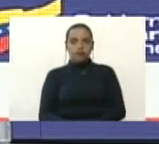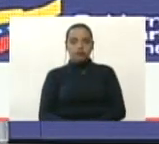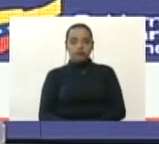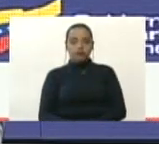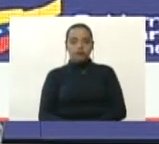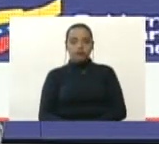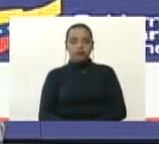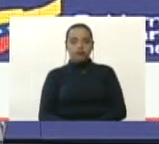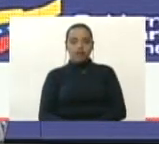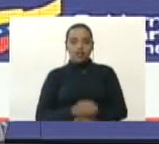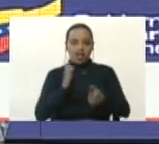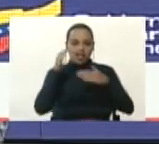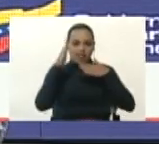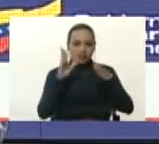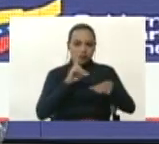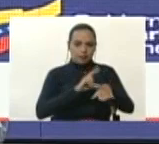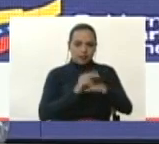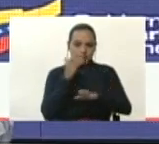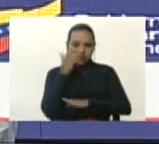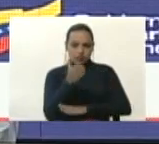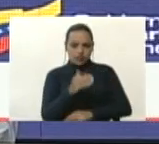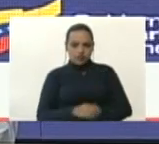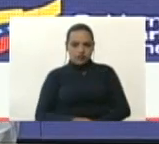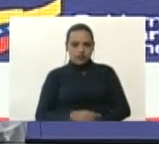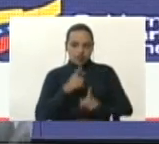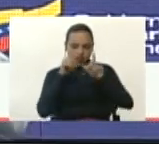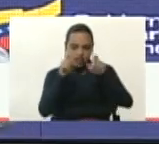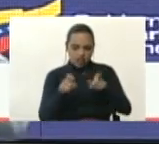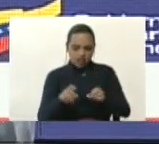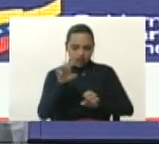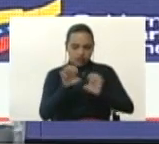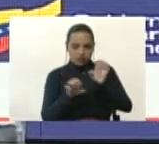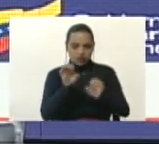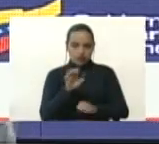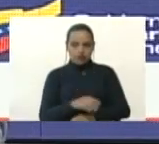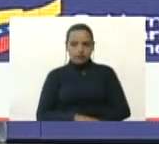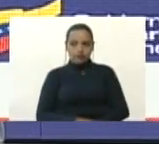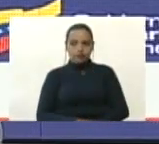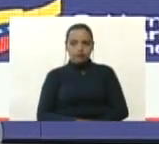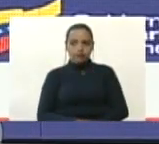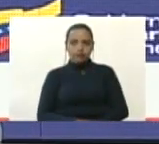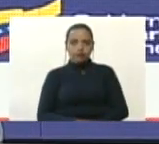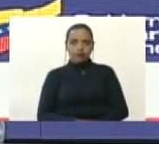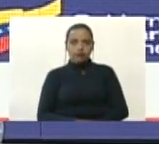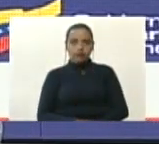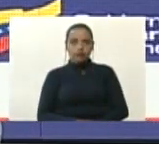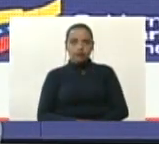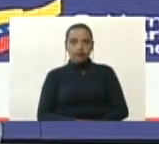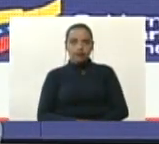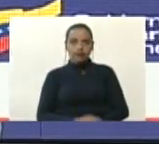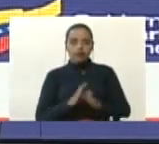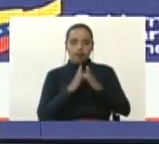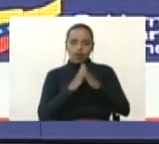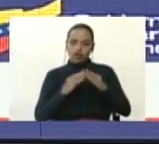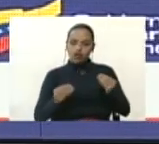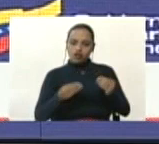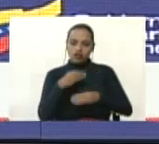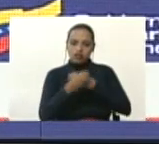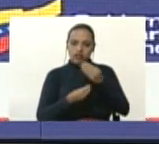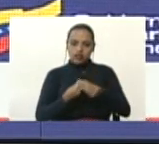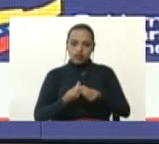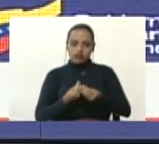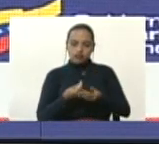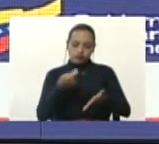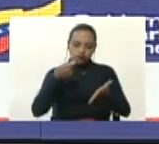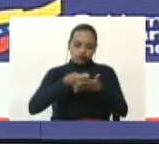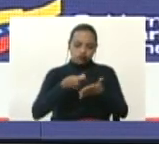Entre la atención médica directa, entre el examen, todo eso con los recursos